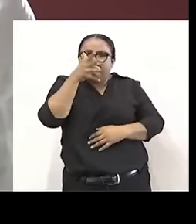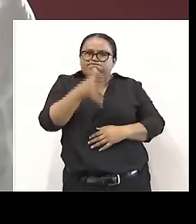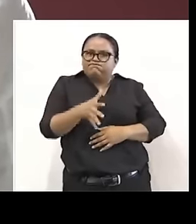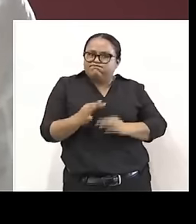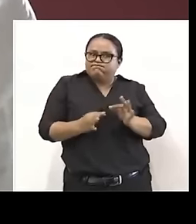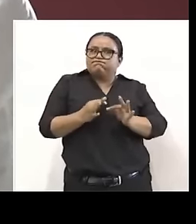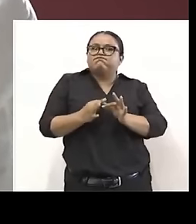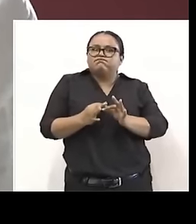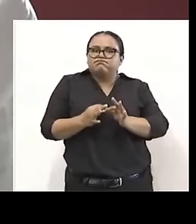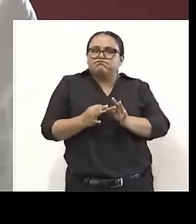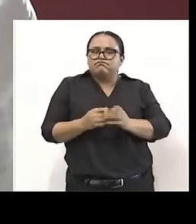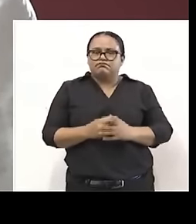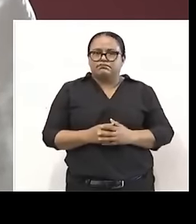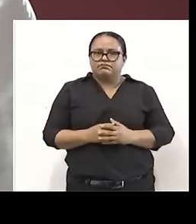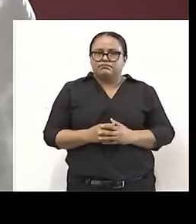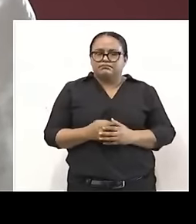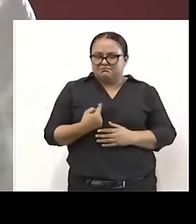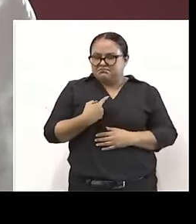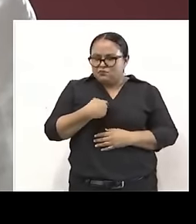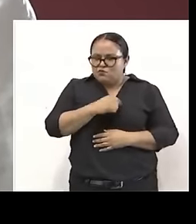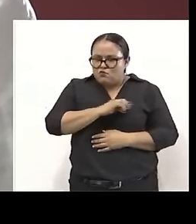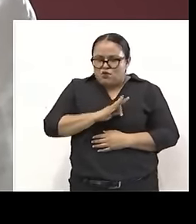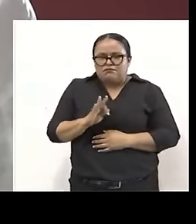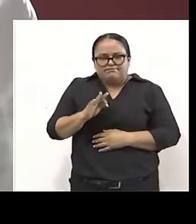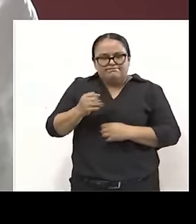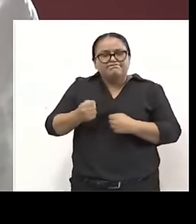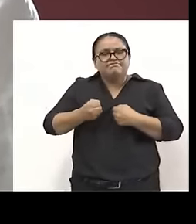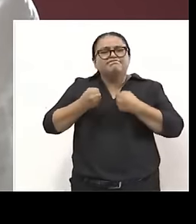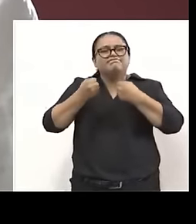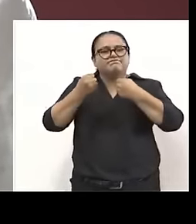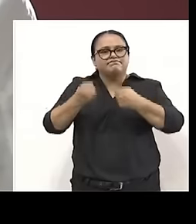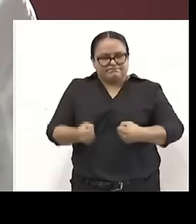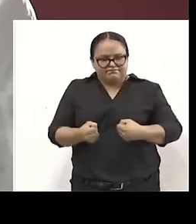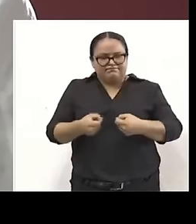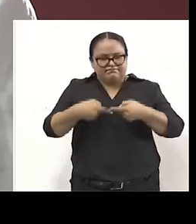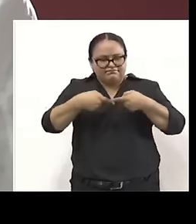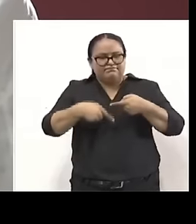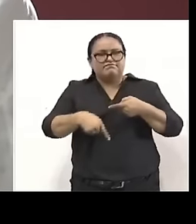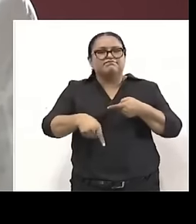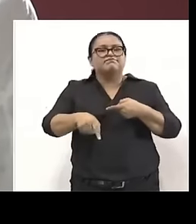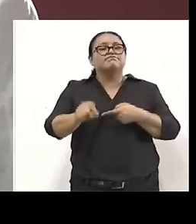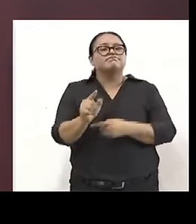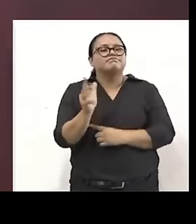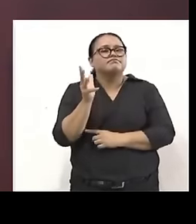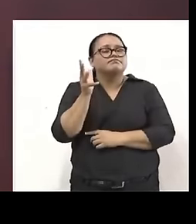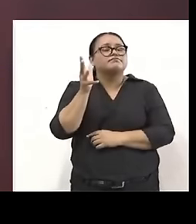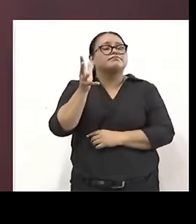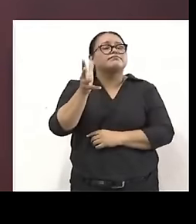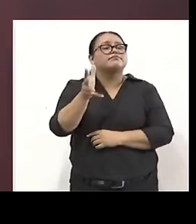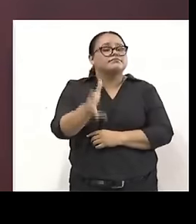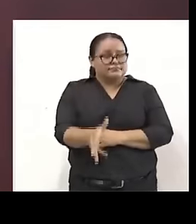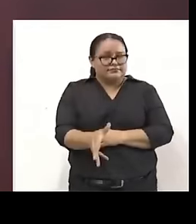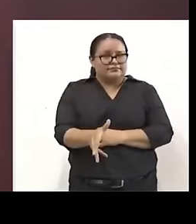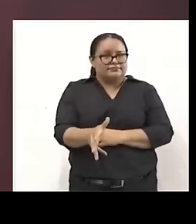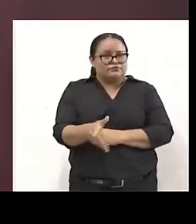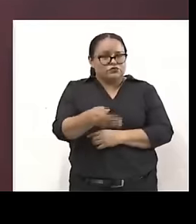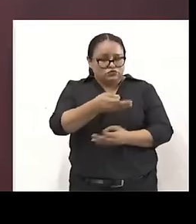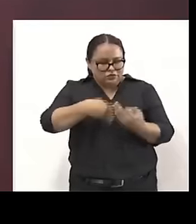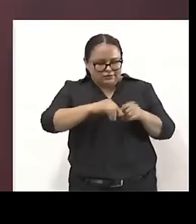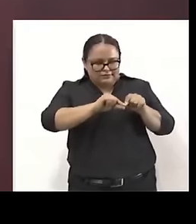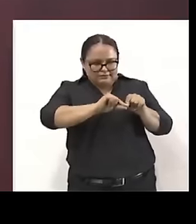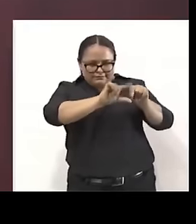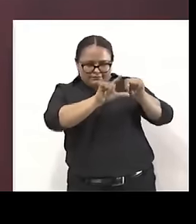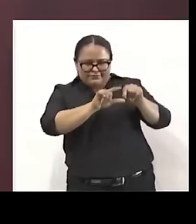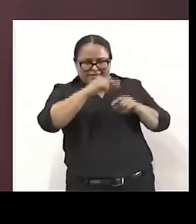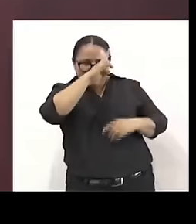Pues digamos tanta información desinformación Qué información iba a serc esa manipulación tergiversación donde